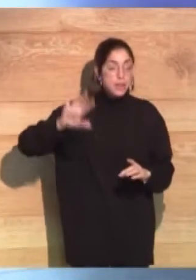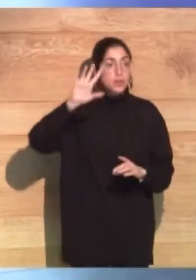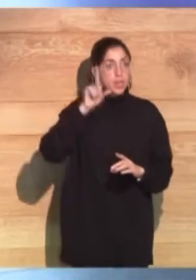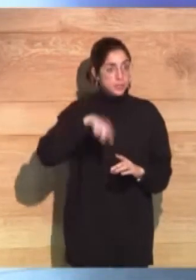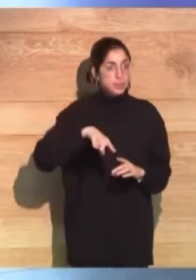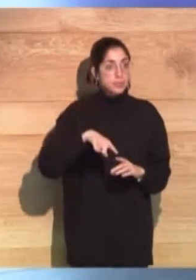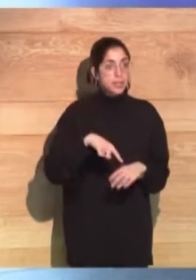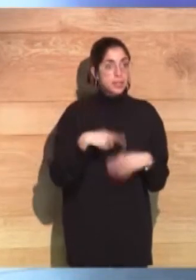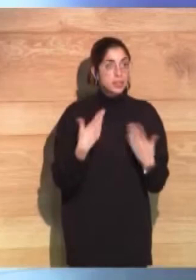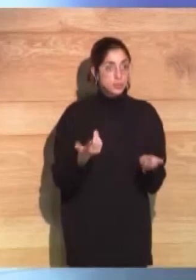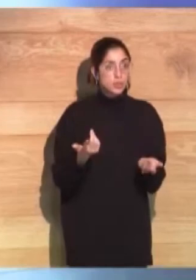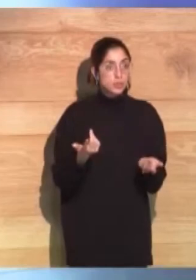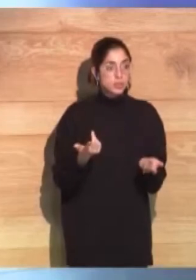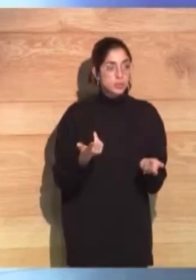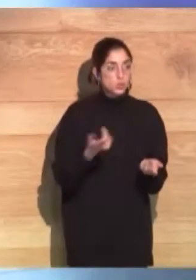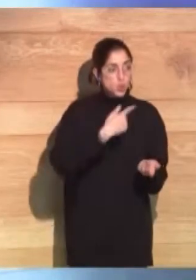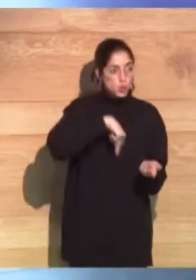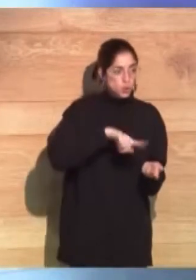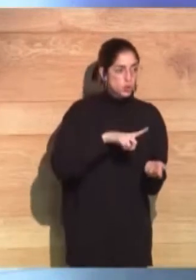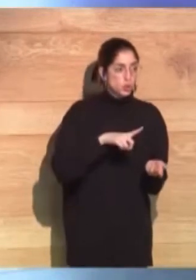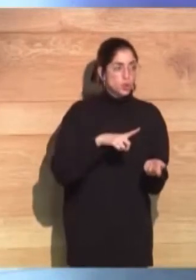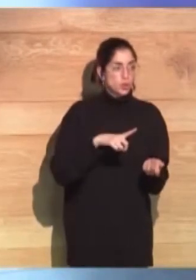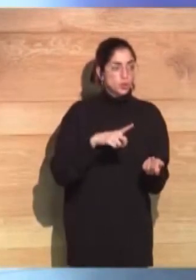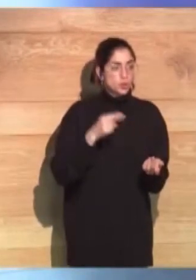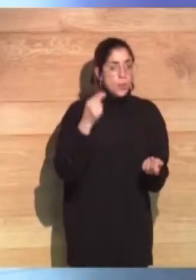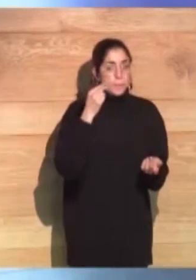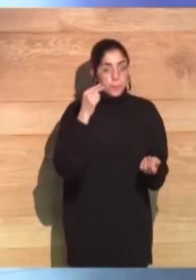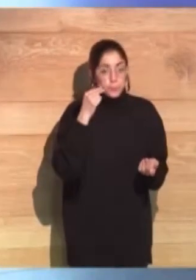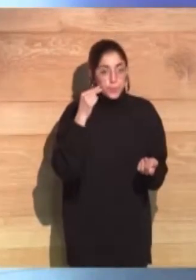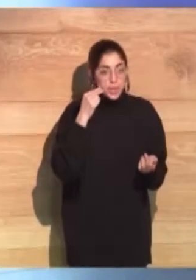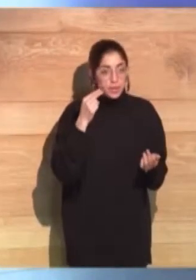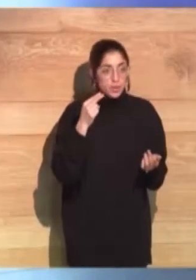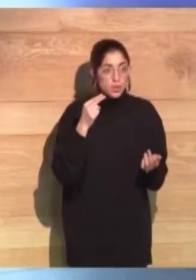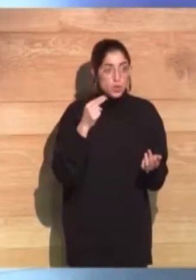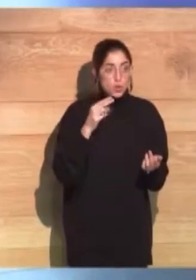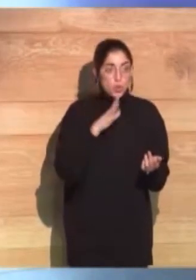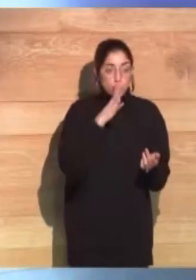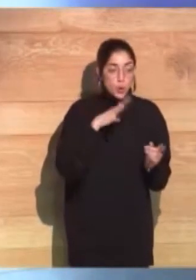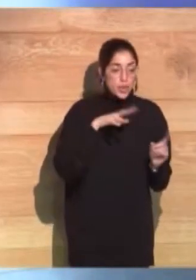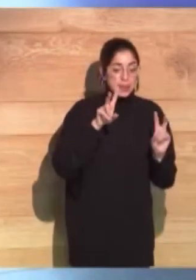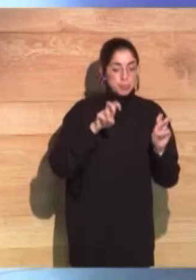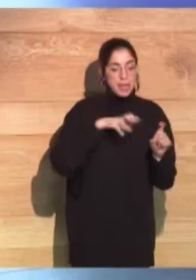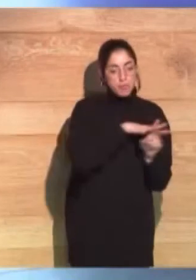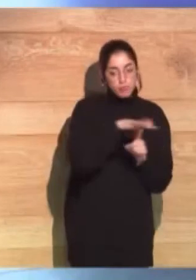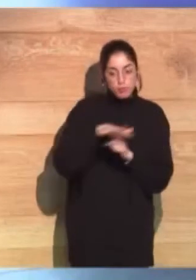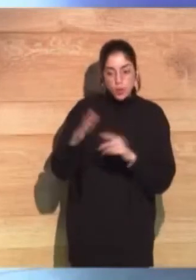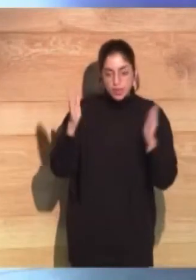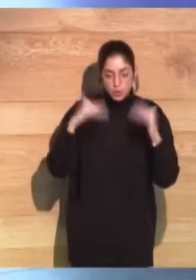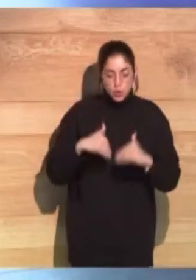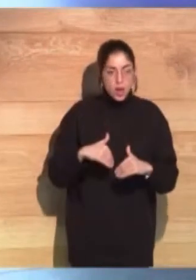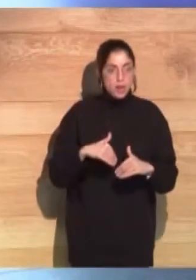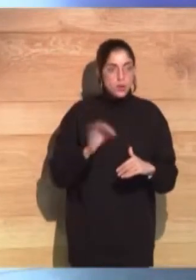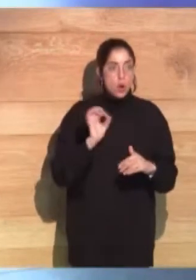no tendríamos este miedo por las distintas influencias y las